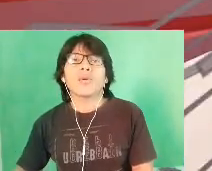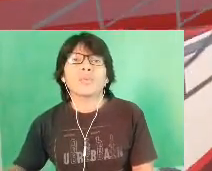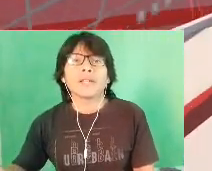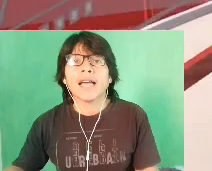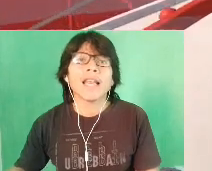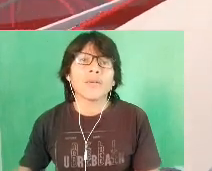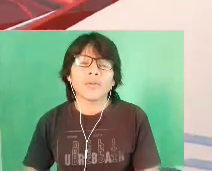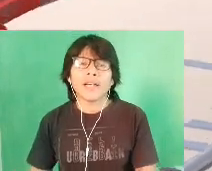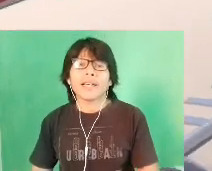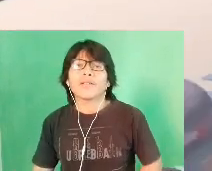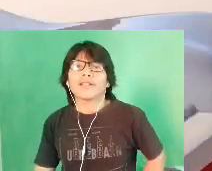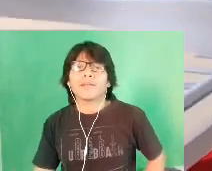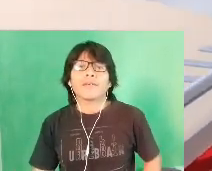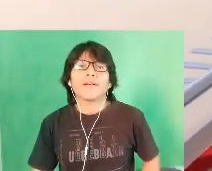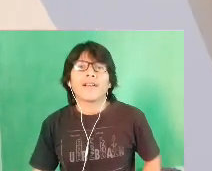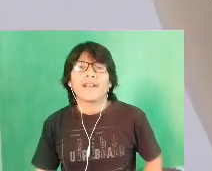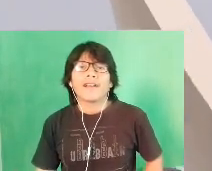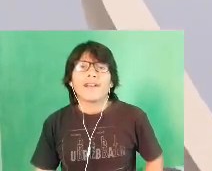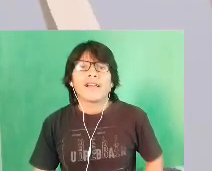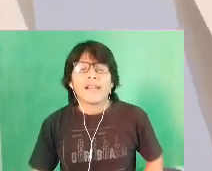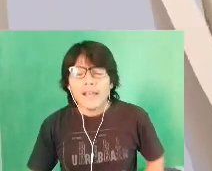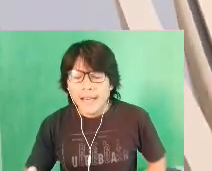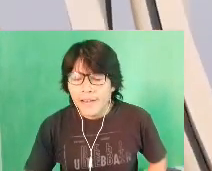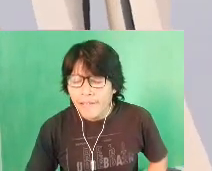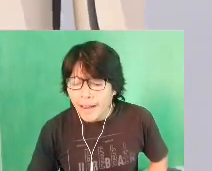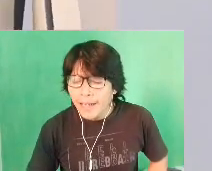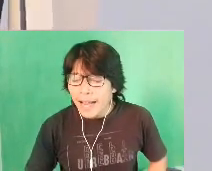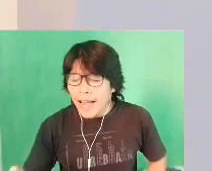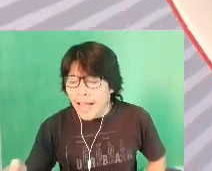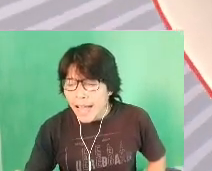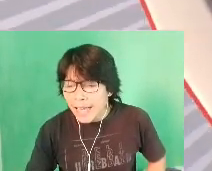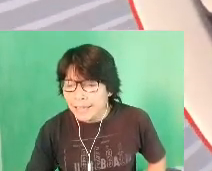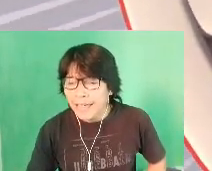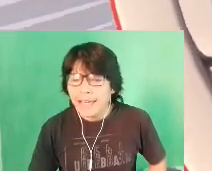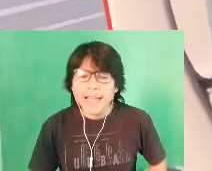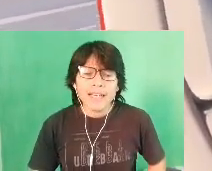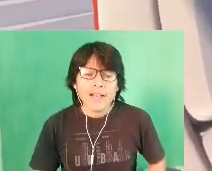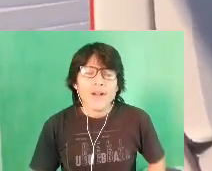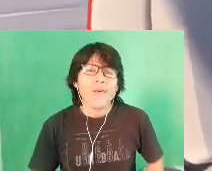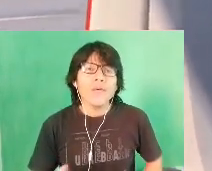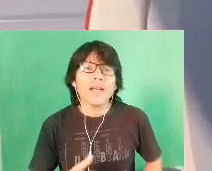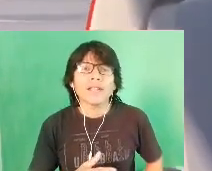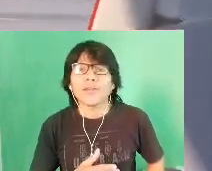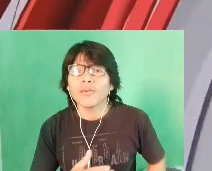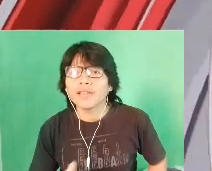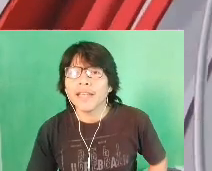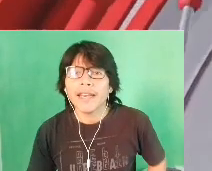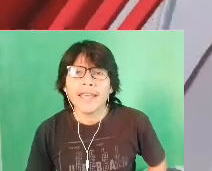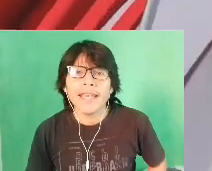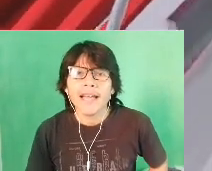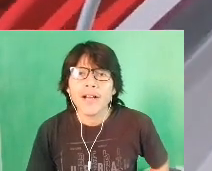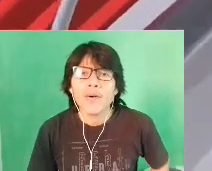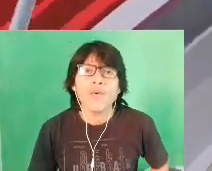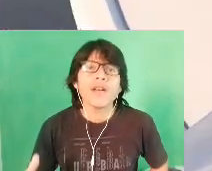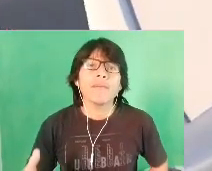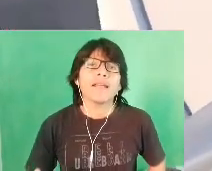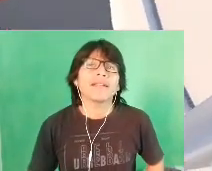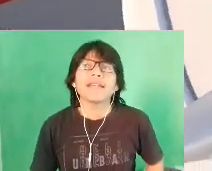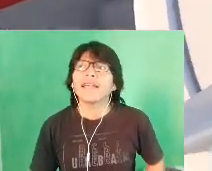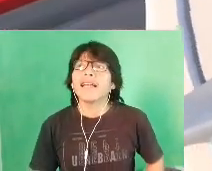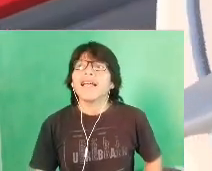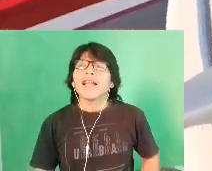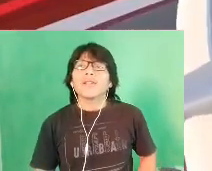de calumnias a la doctora Claudia Sheinbaum. Le van a sacar una tontería,